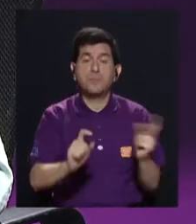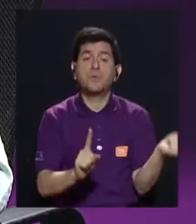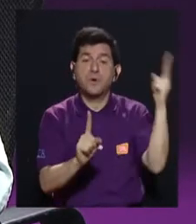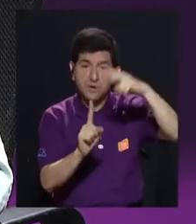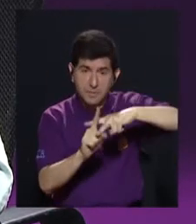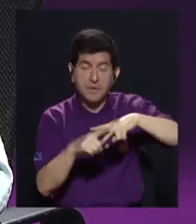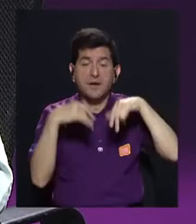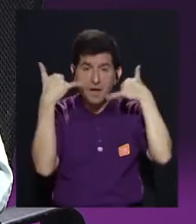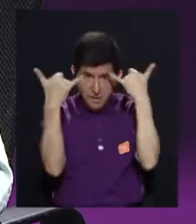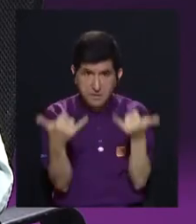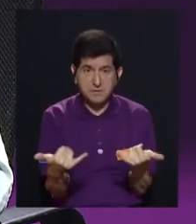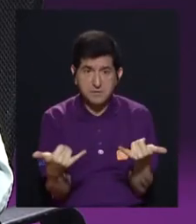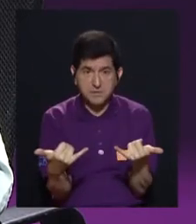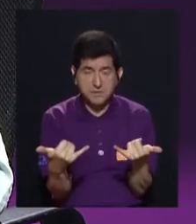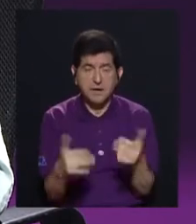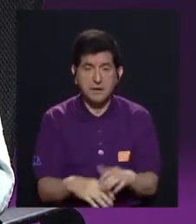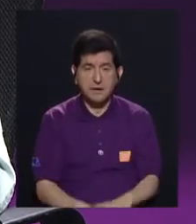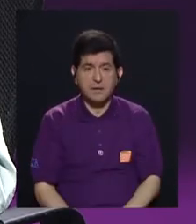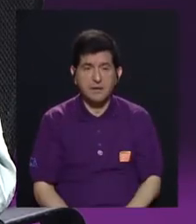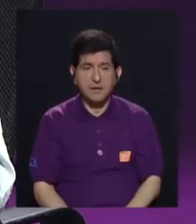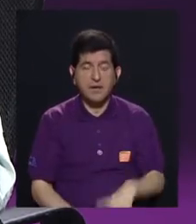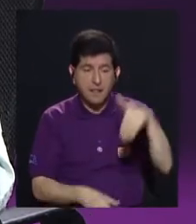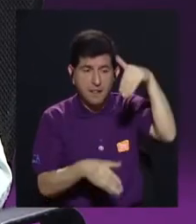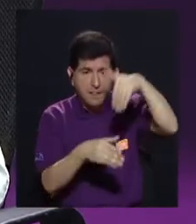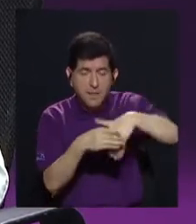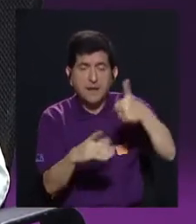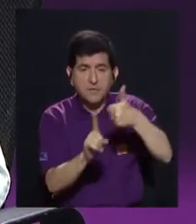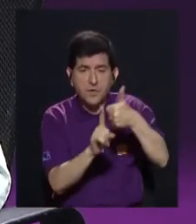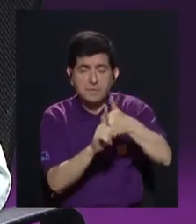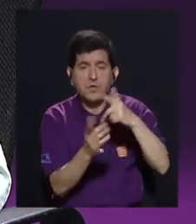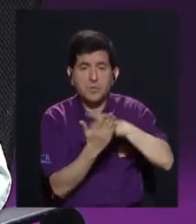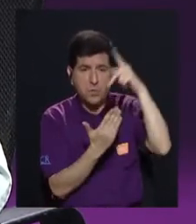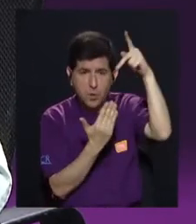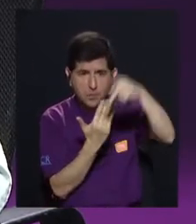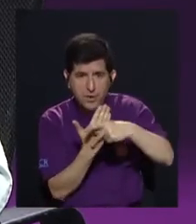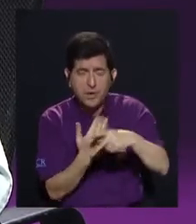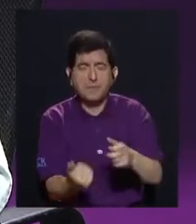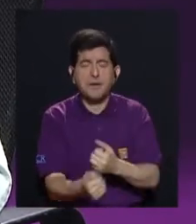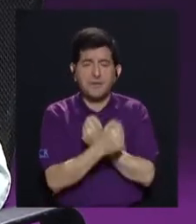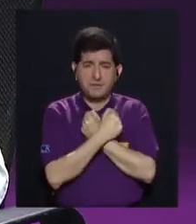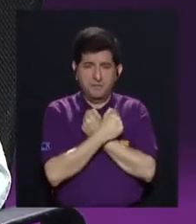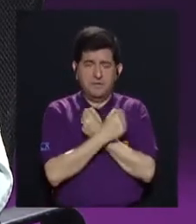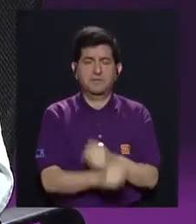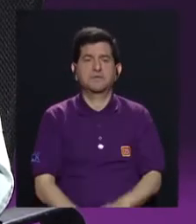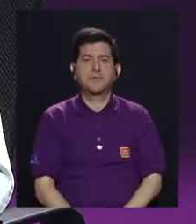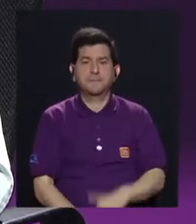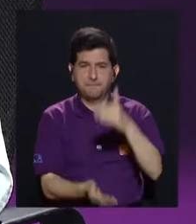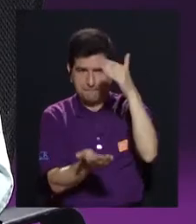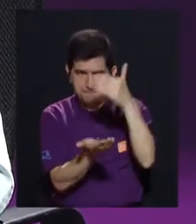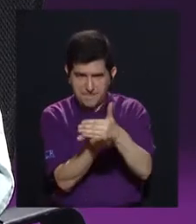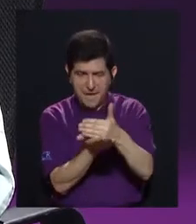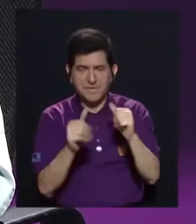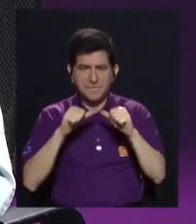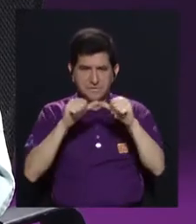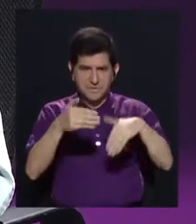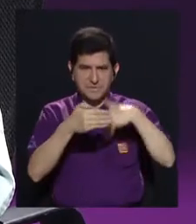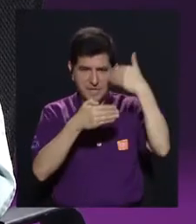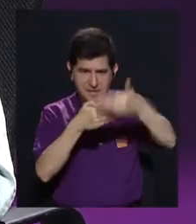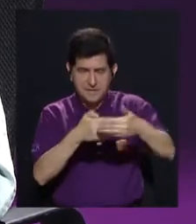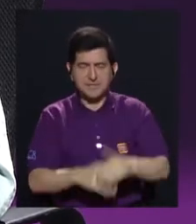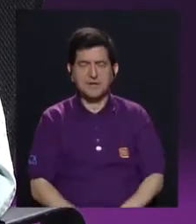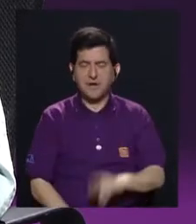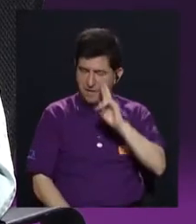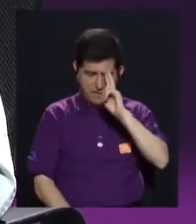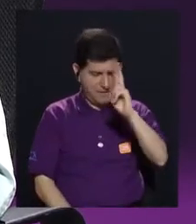una vez dentro de los mismos programas de de afectividad vamos a un corte y estamos de regreso en unos minutos